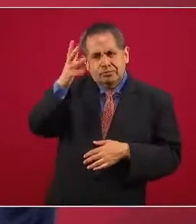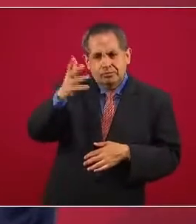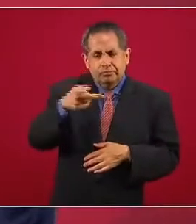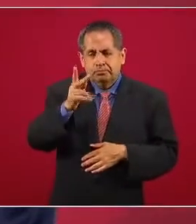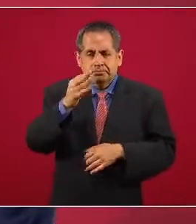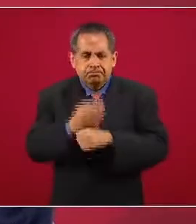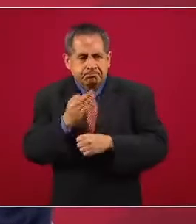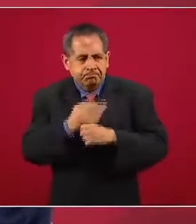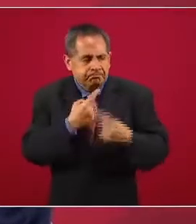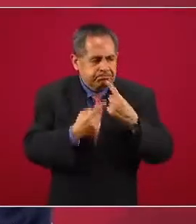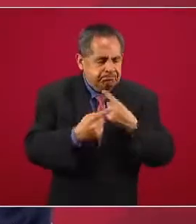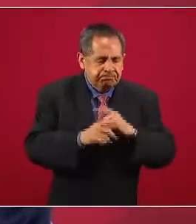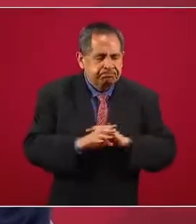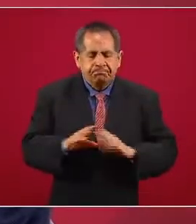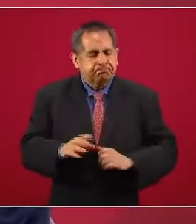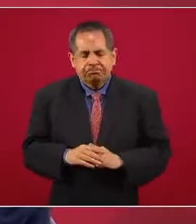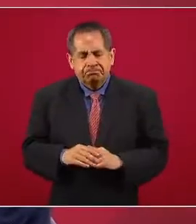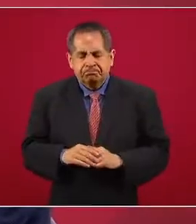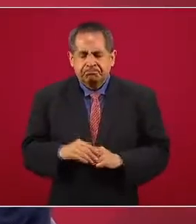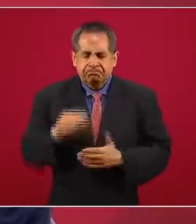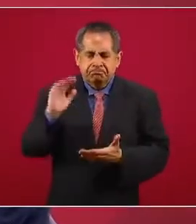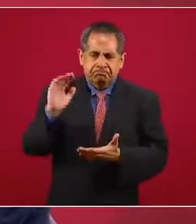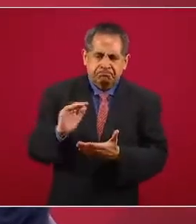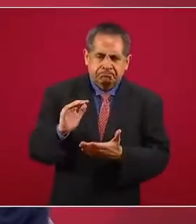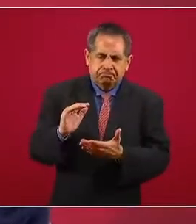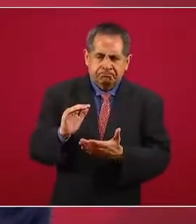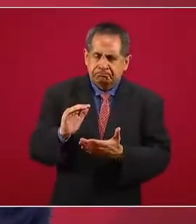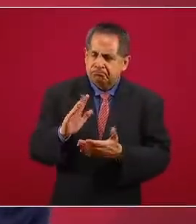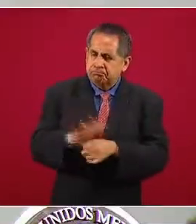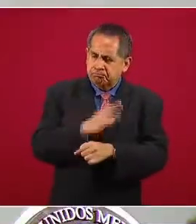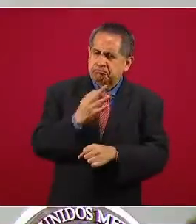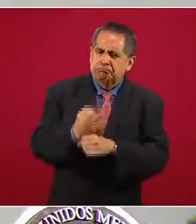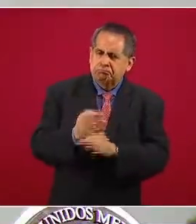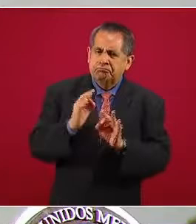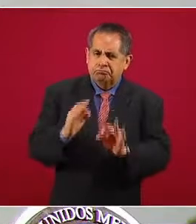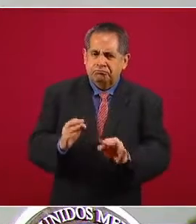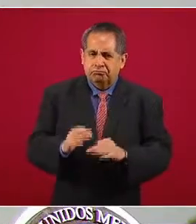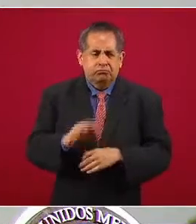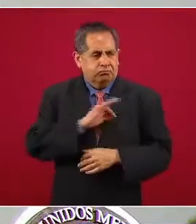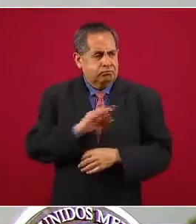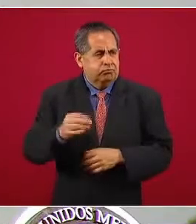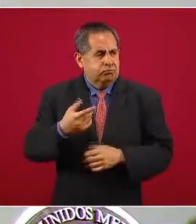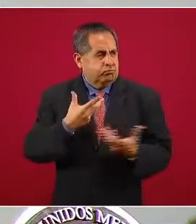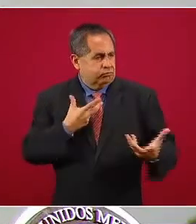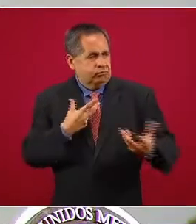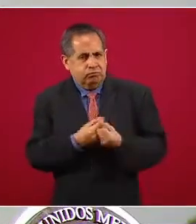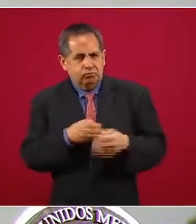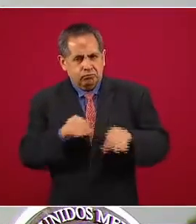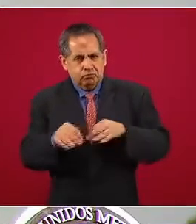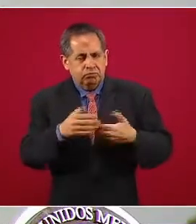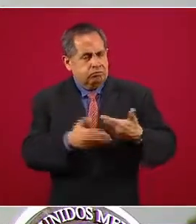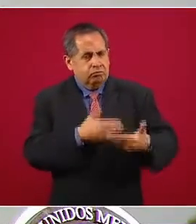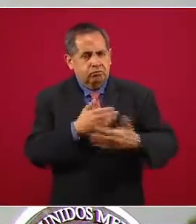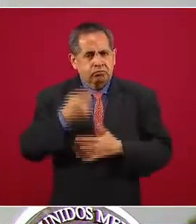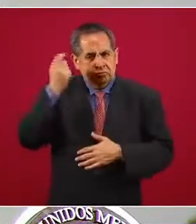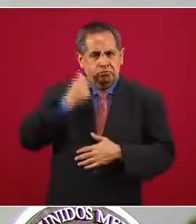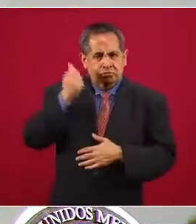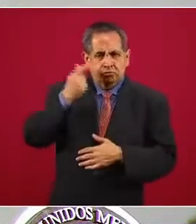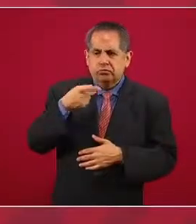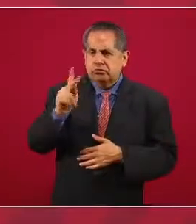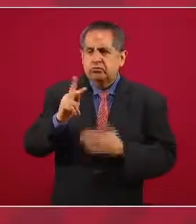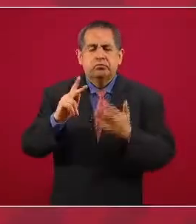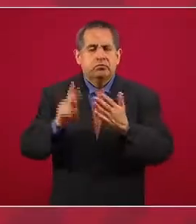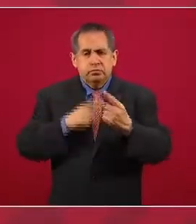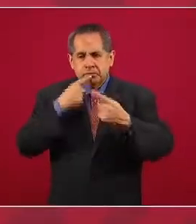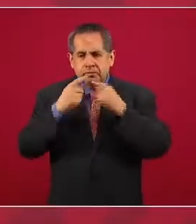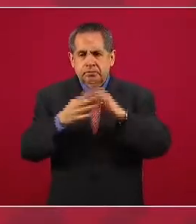pero hoy tendremos para las pensiones lo que podemos hacer juntos. Pero reitero